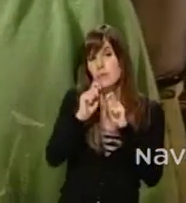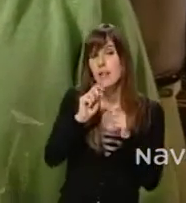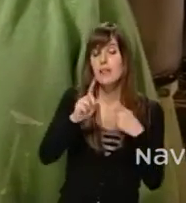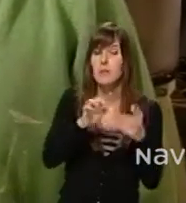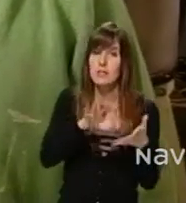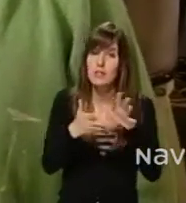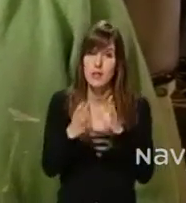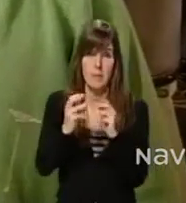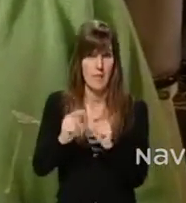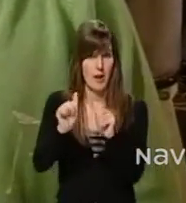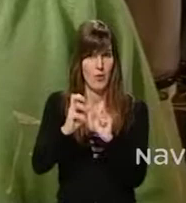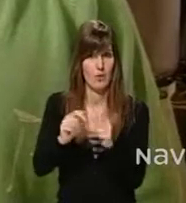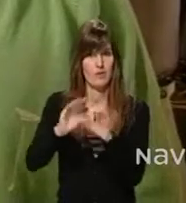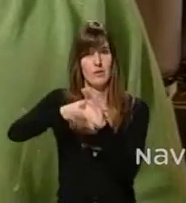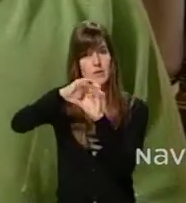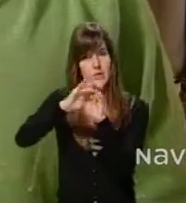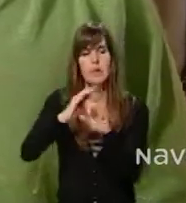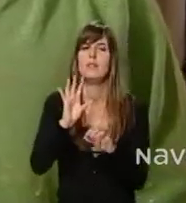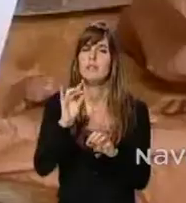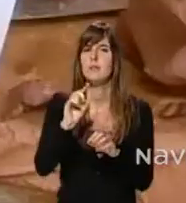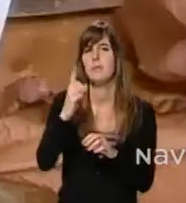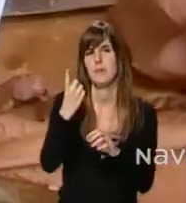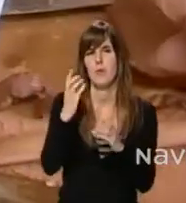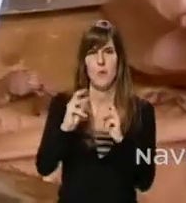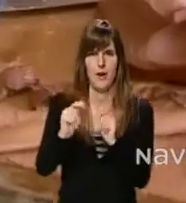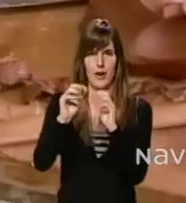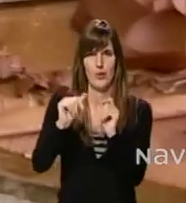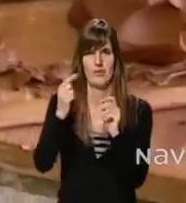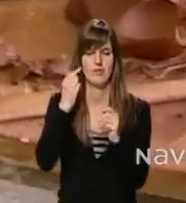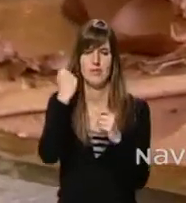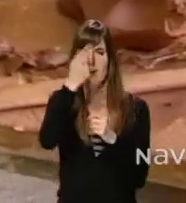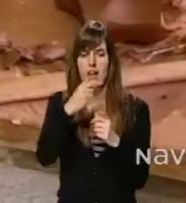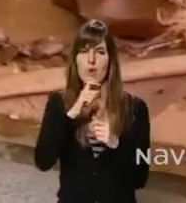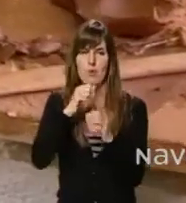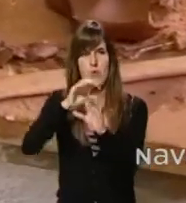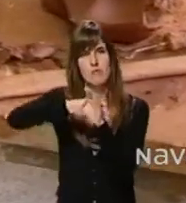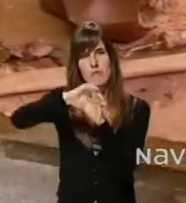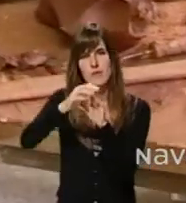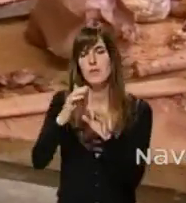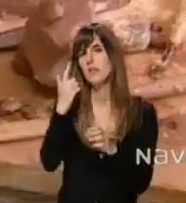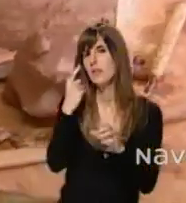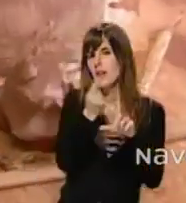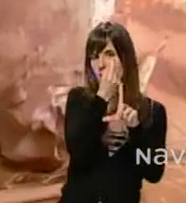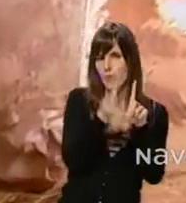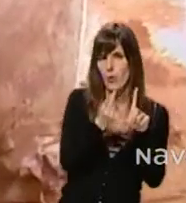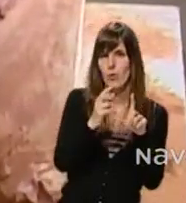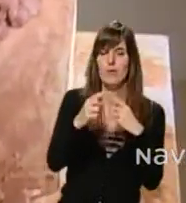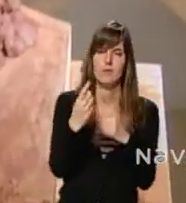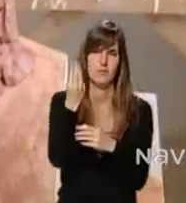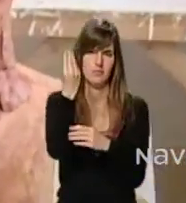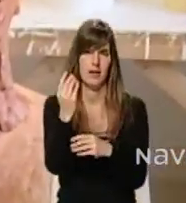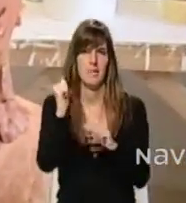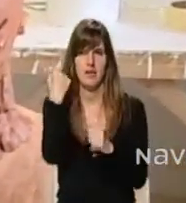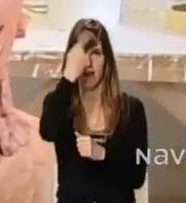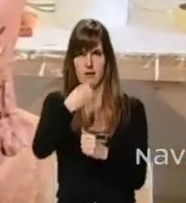arcilla. Ese es el primer paso, el modelarlo en arcilla. Aitor, ahí tenemos un boceto y aquí tenemos ya el comienzo